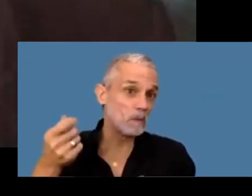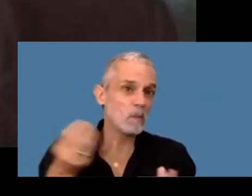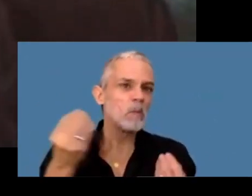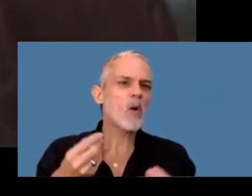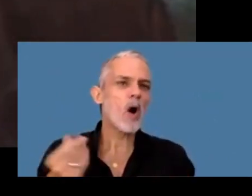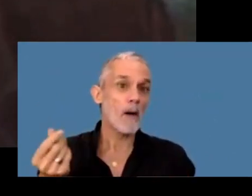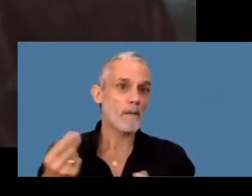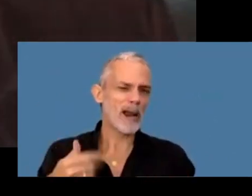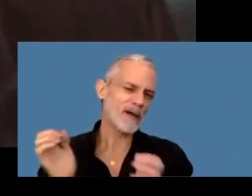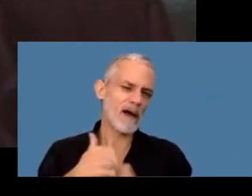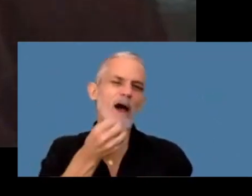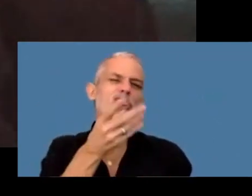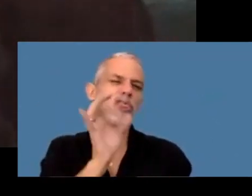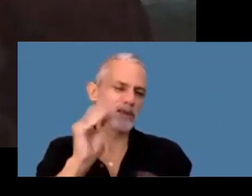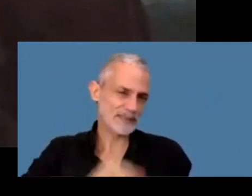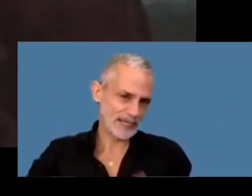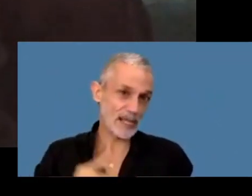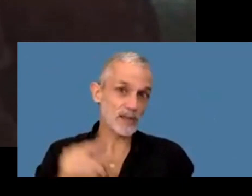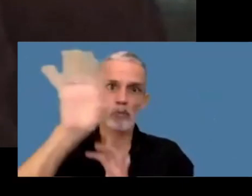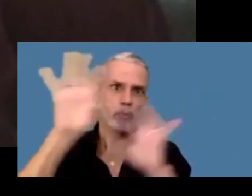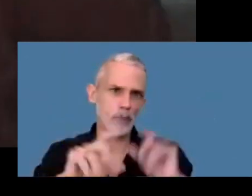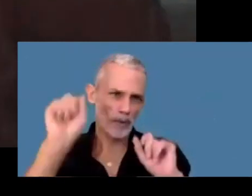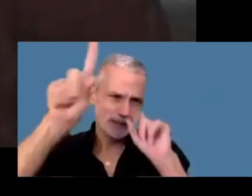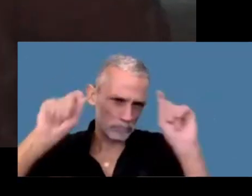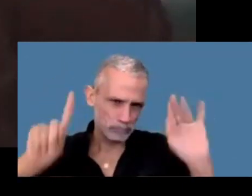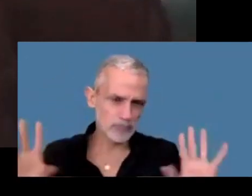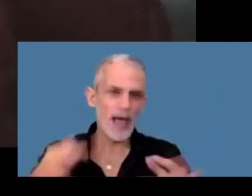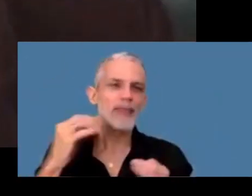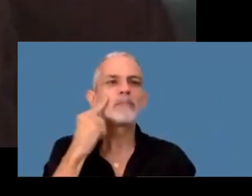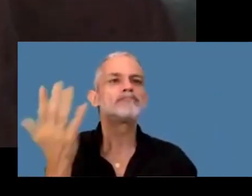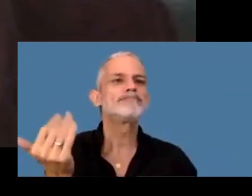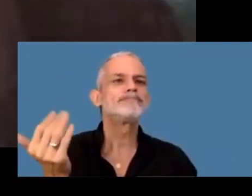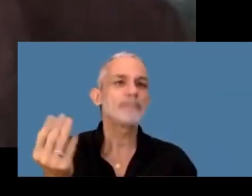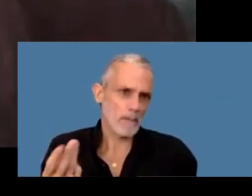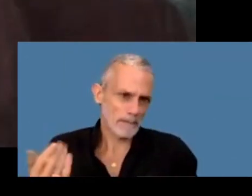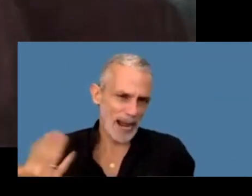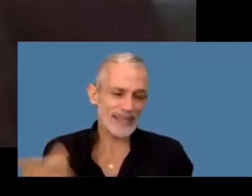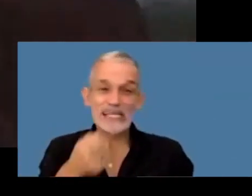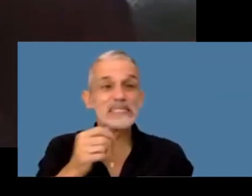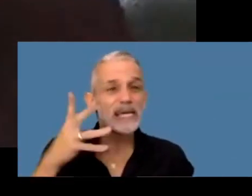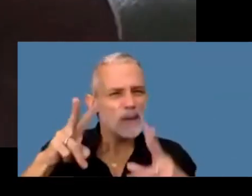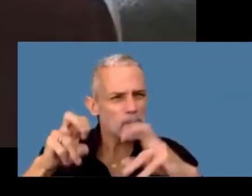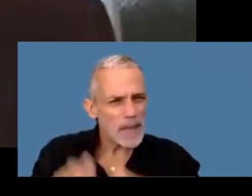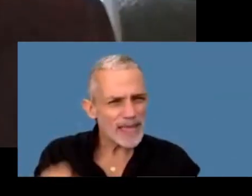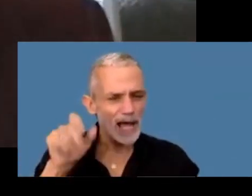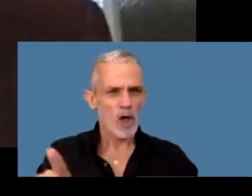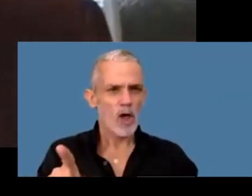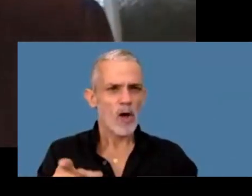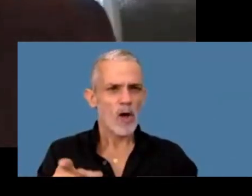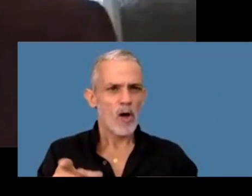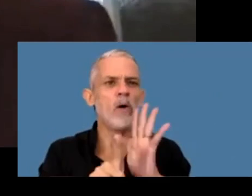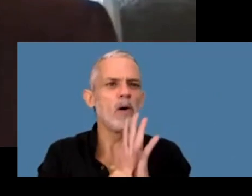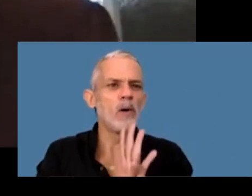servir, no de arquitecto o de ingeniero. Y acá hay que tener mucho cuidado con el contenido del informe.